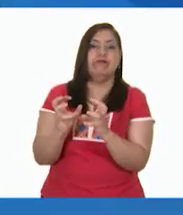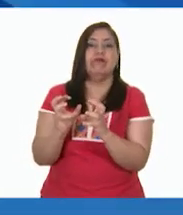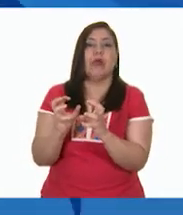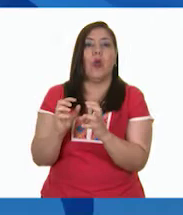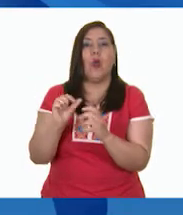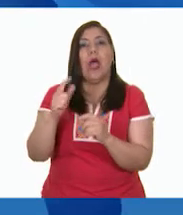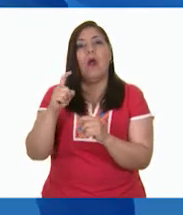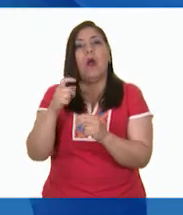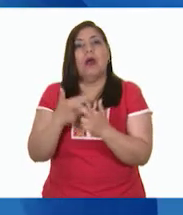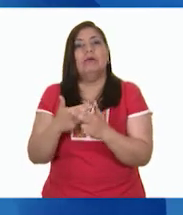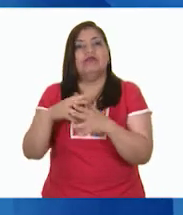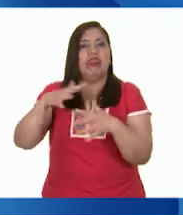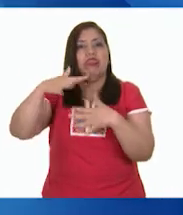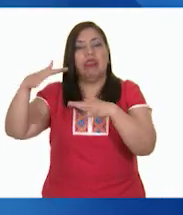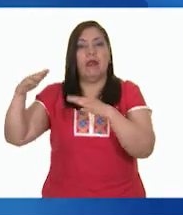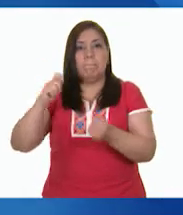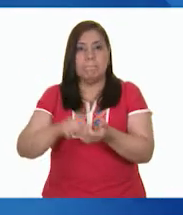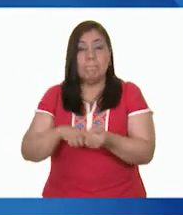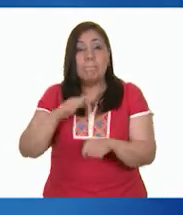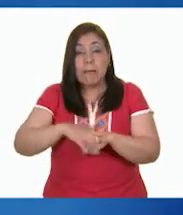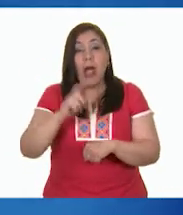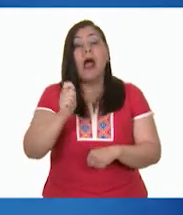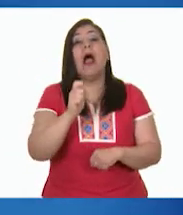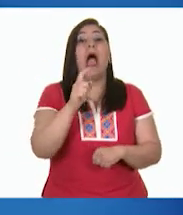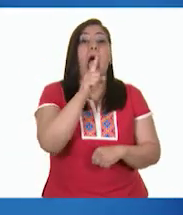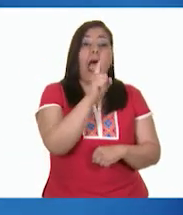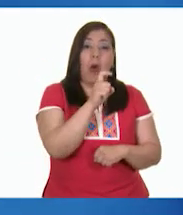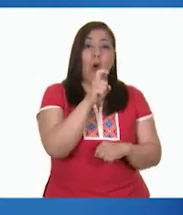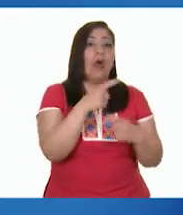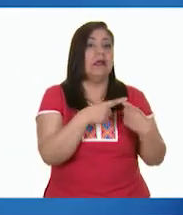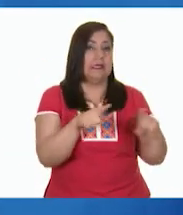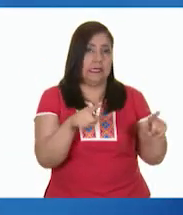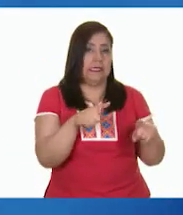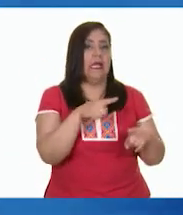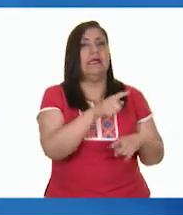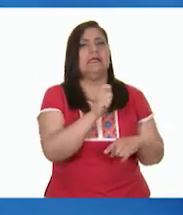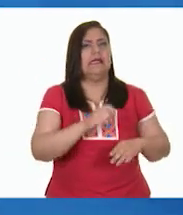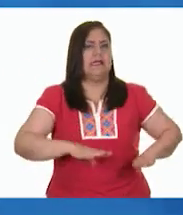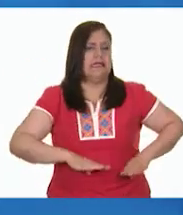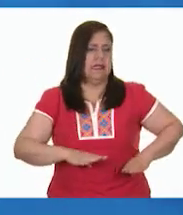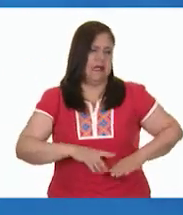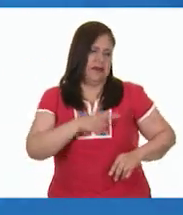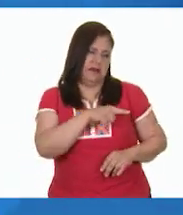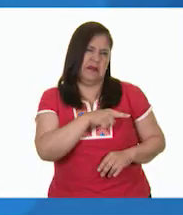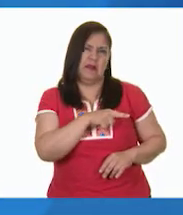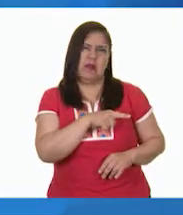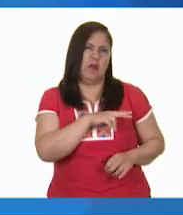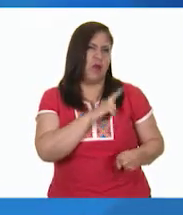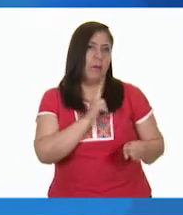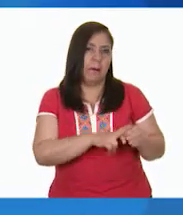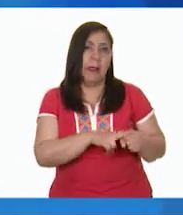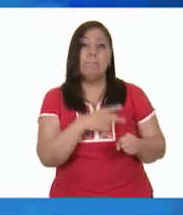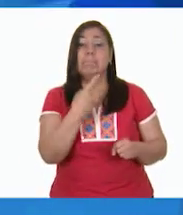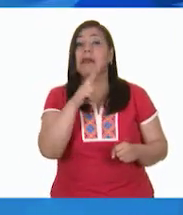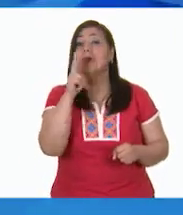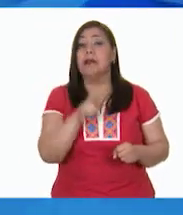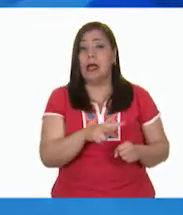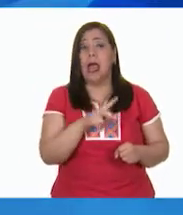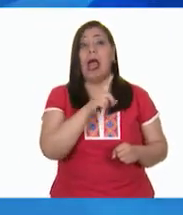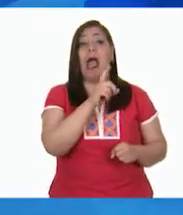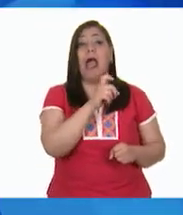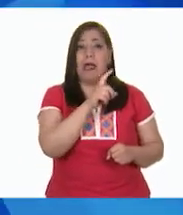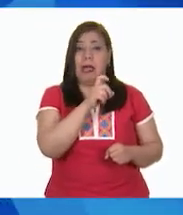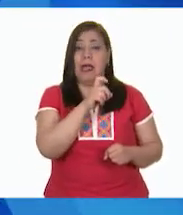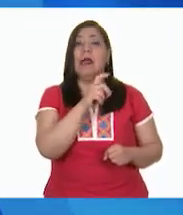es una excepción. Estamos muy acostumbrados a ver el agua y nos parece una sustancia de lo más normal, pero en realidad el agua